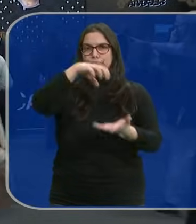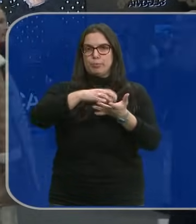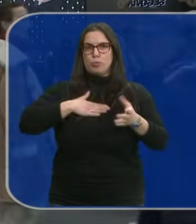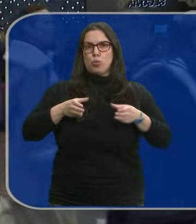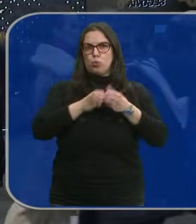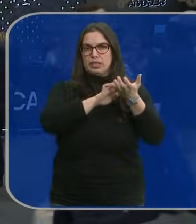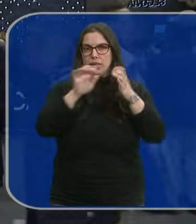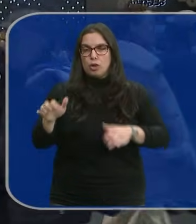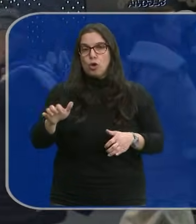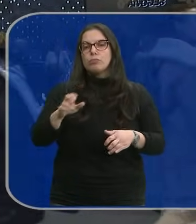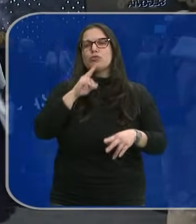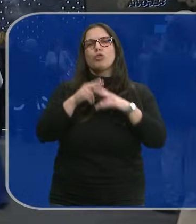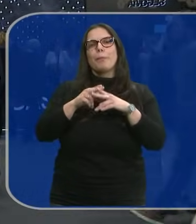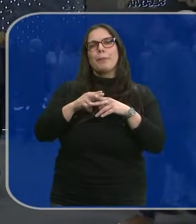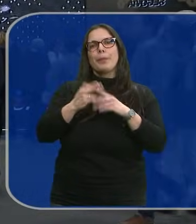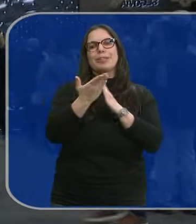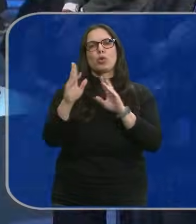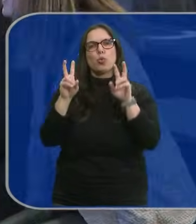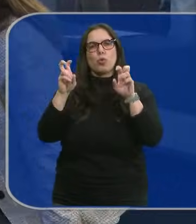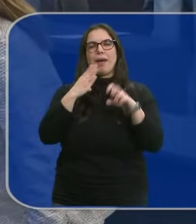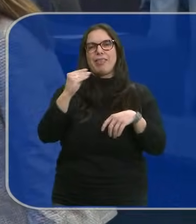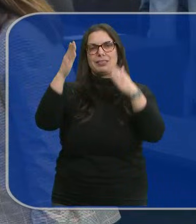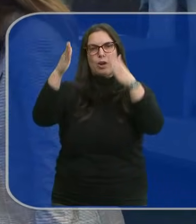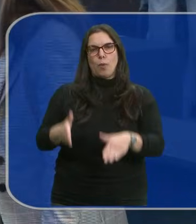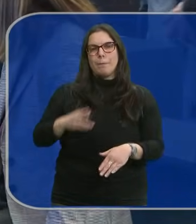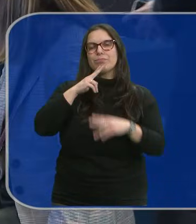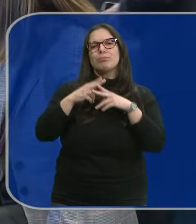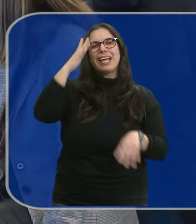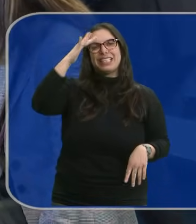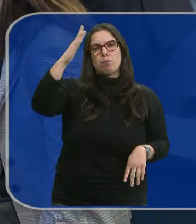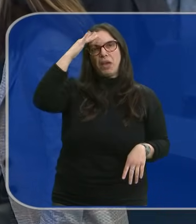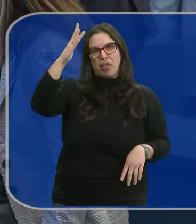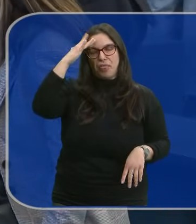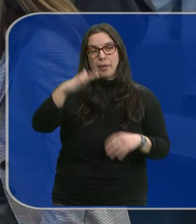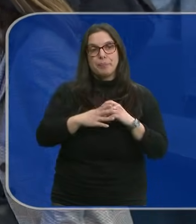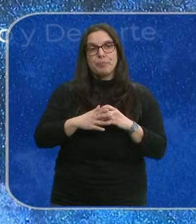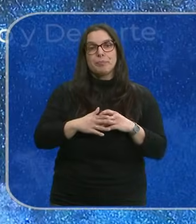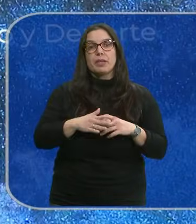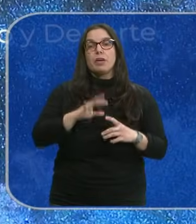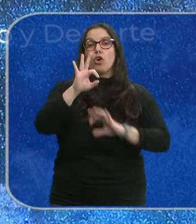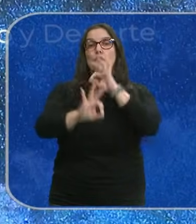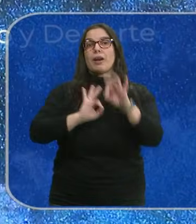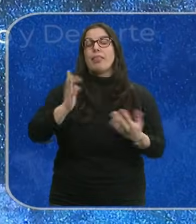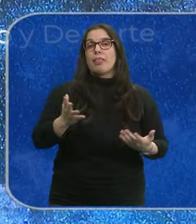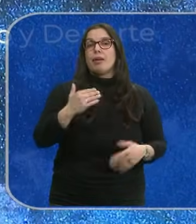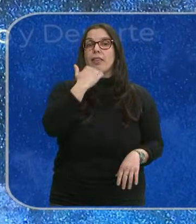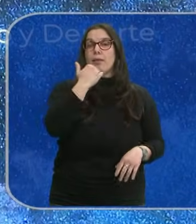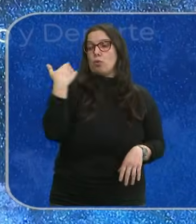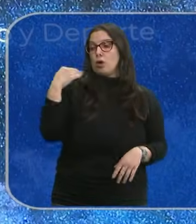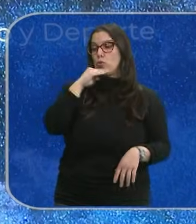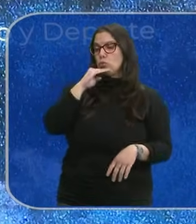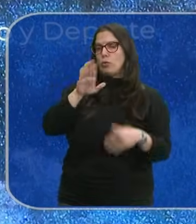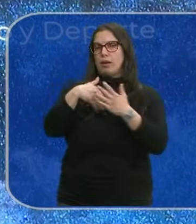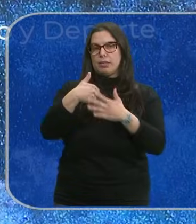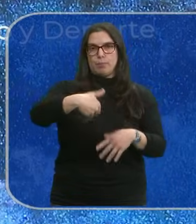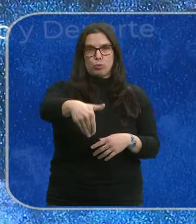Castilla y León Esperanza, la nueva exposición de las edades del hombre que acoge Zamora desde el pasado mes de octubre hasta